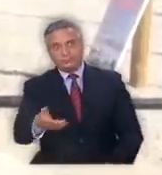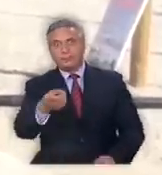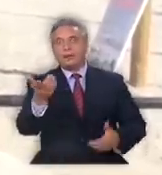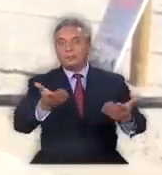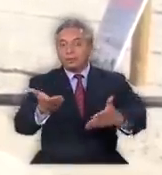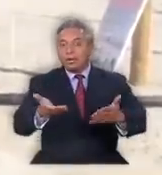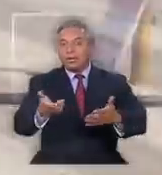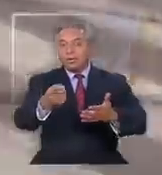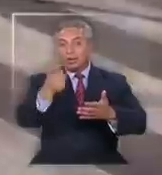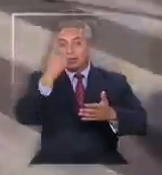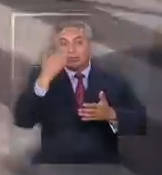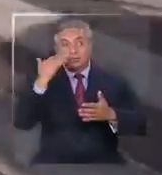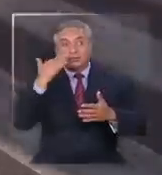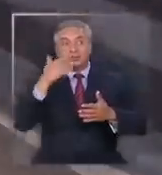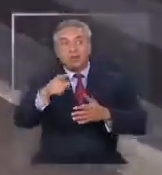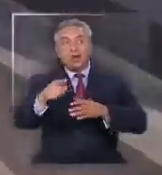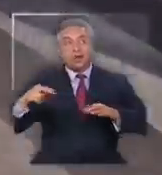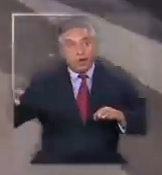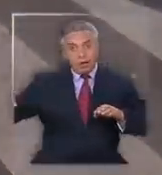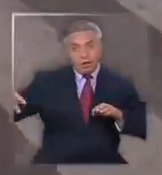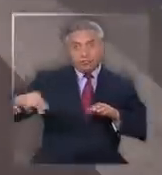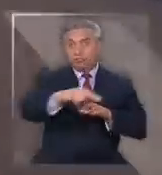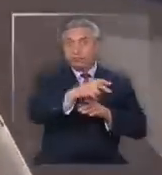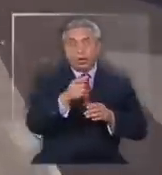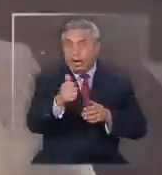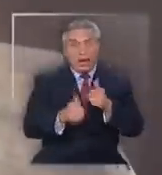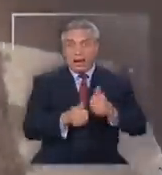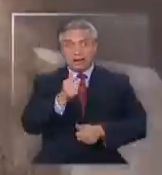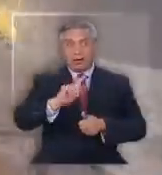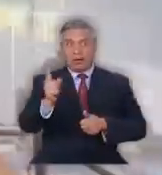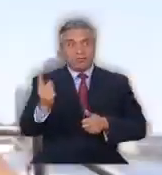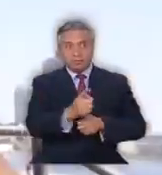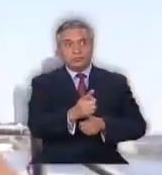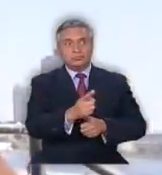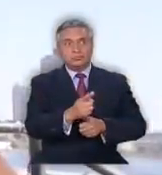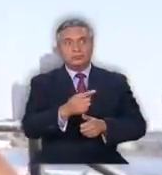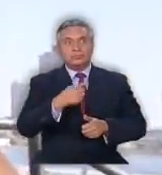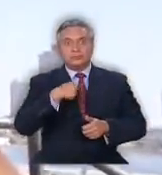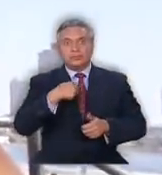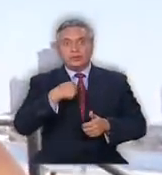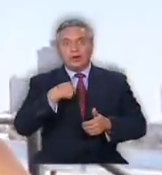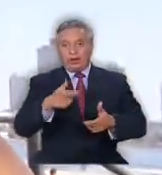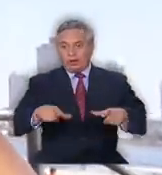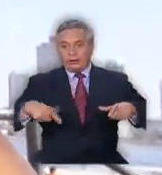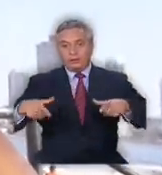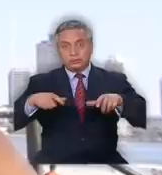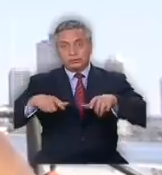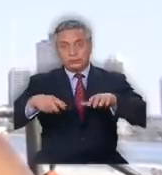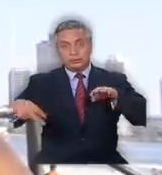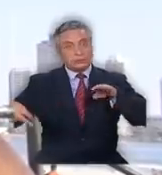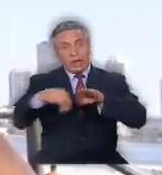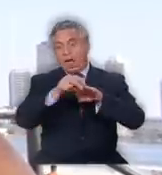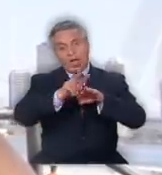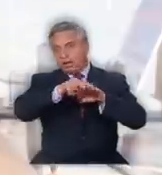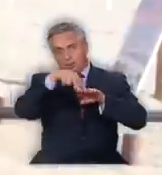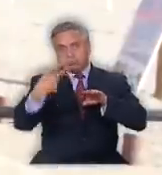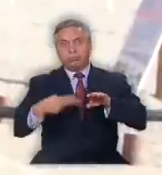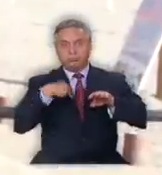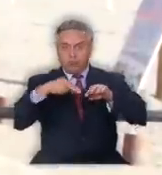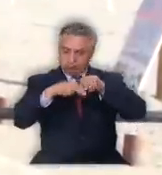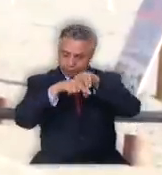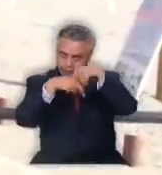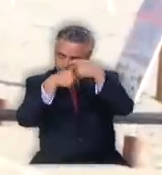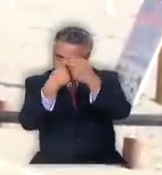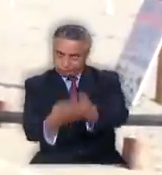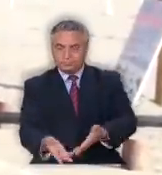un chico que ni siquiera estaba en la carrera y yo lo alcancé con la silla y se cayó y yo me caí encima. No